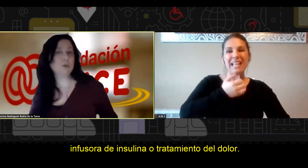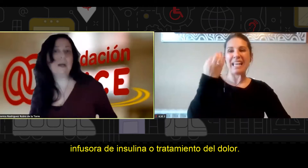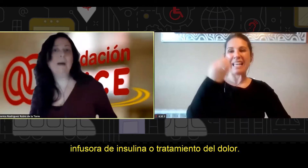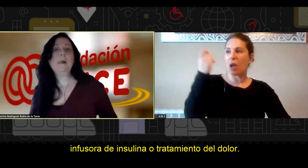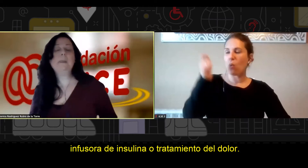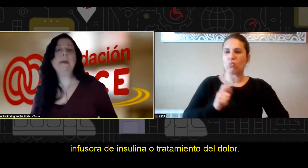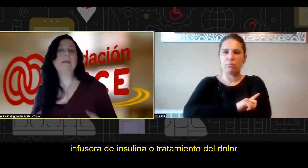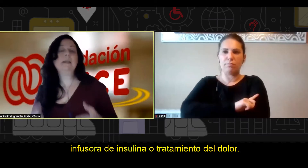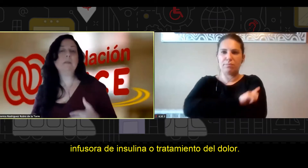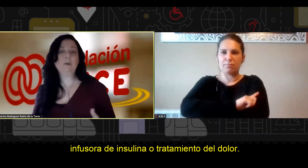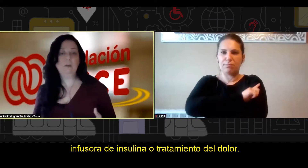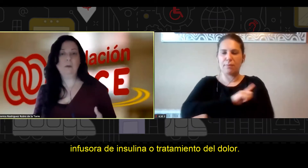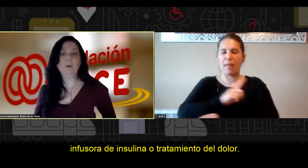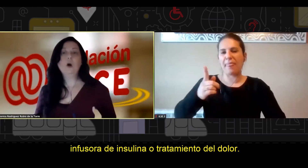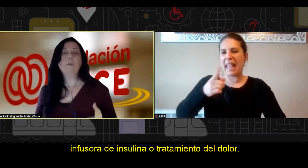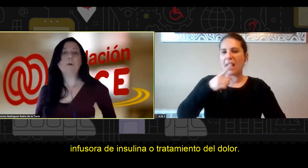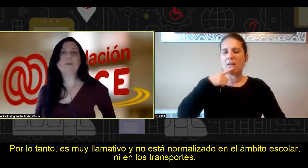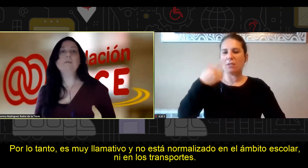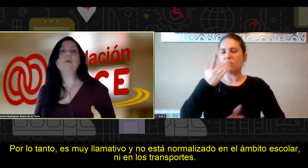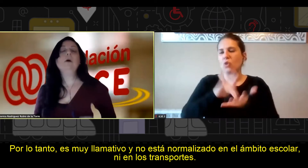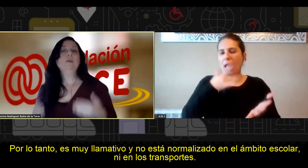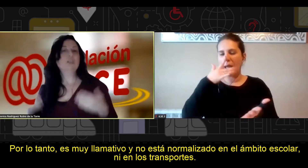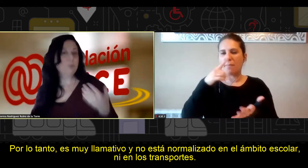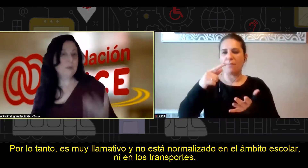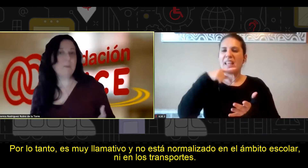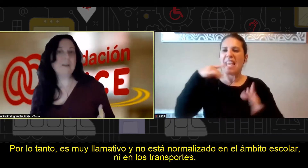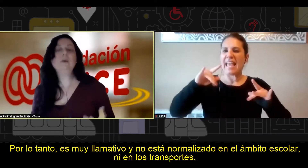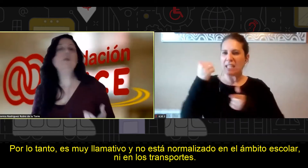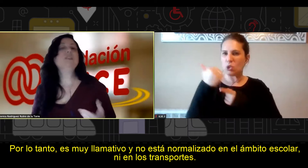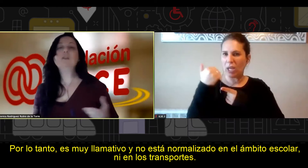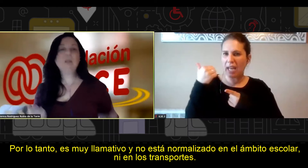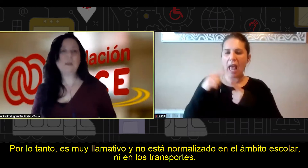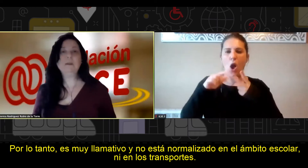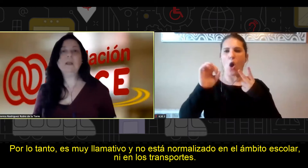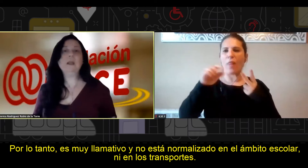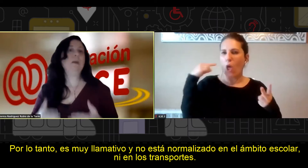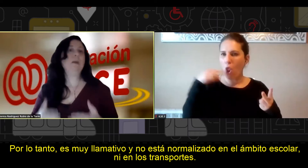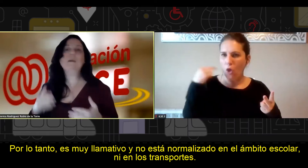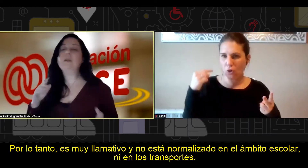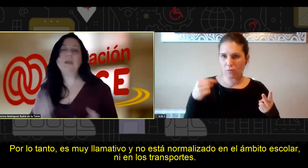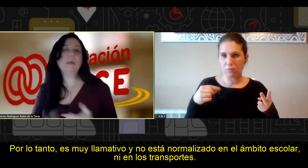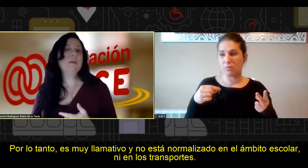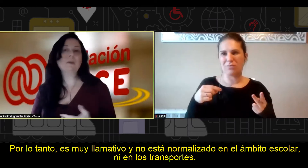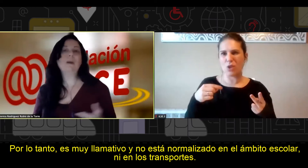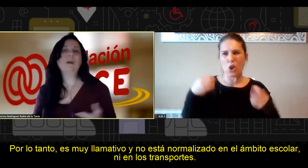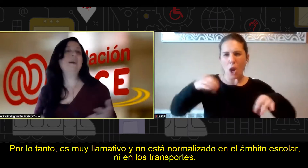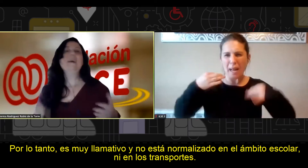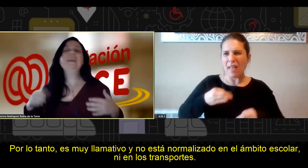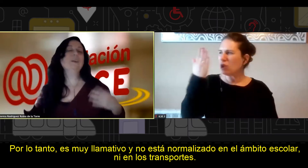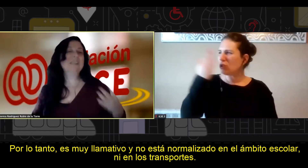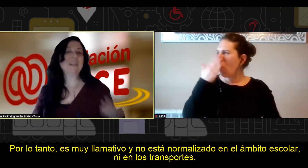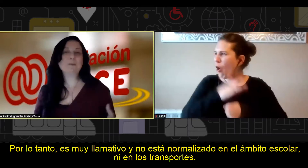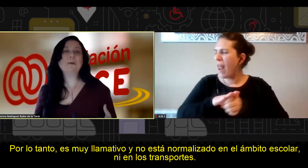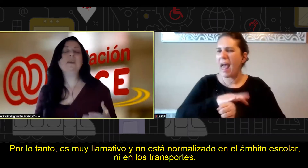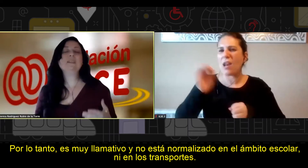infusora de tratamiento del dolor. Por lo tanto, nos es muy llamativo y no está totalmente normalizado ni en el ámbito escolar ni en